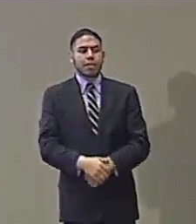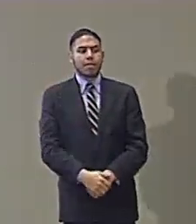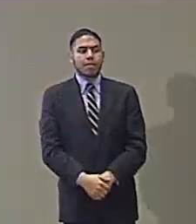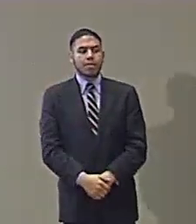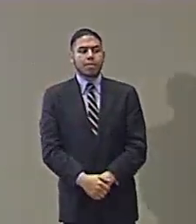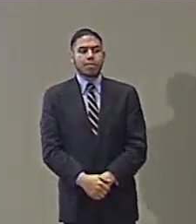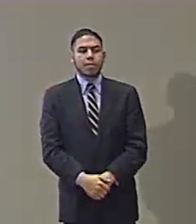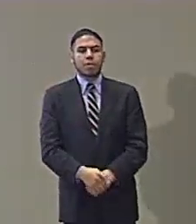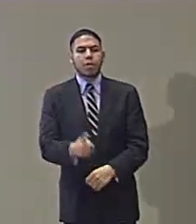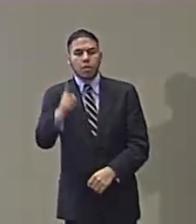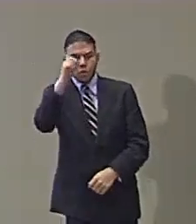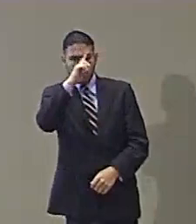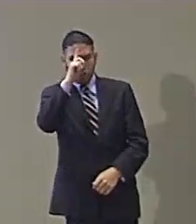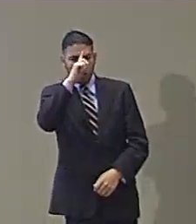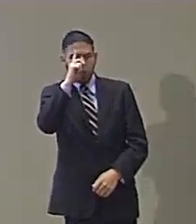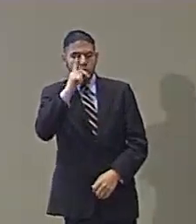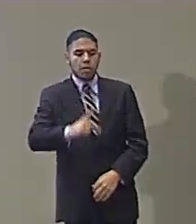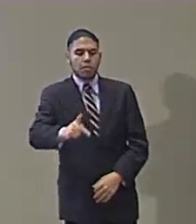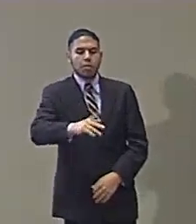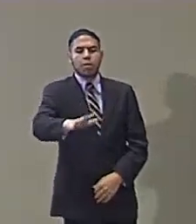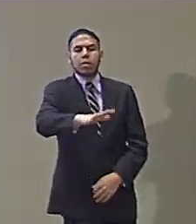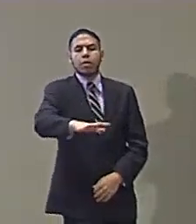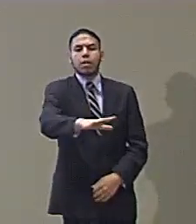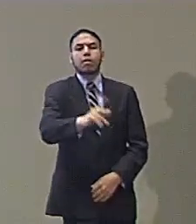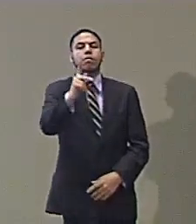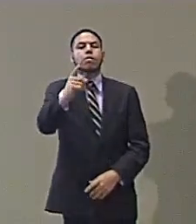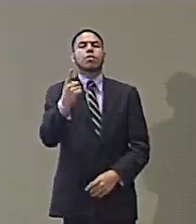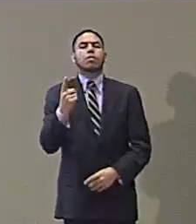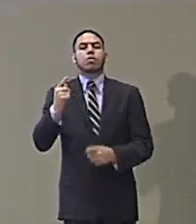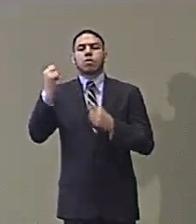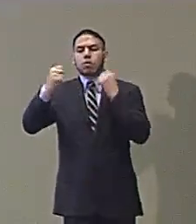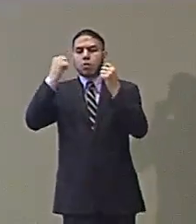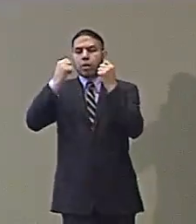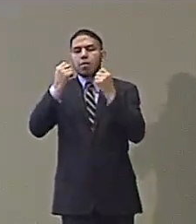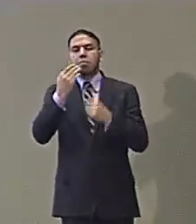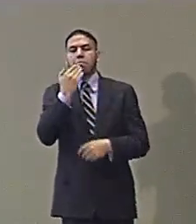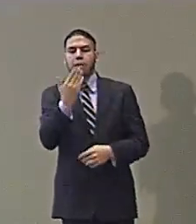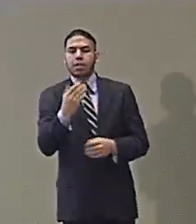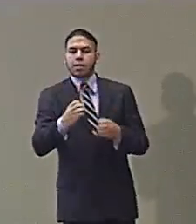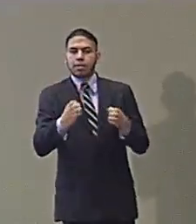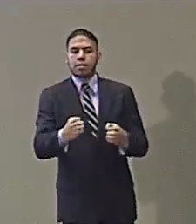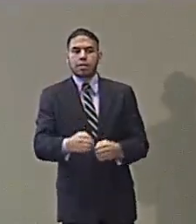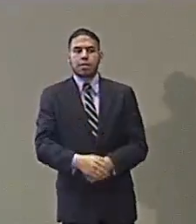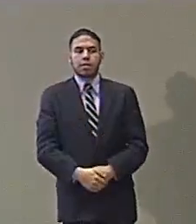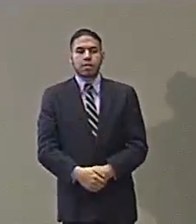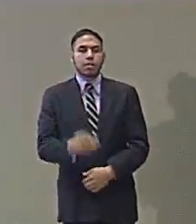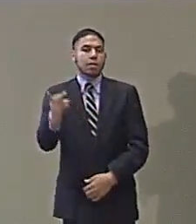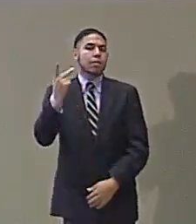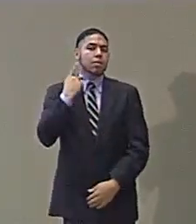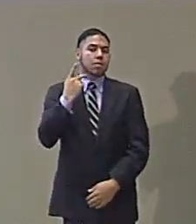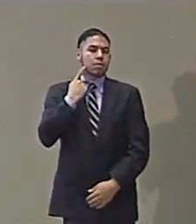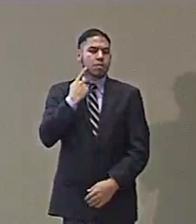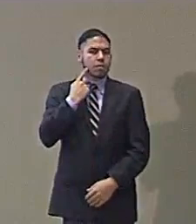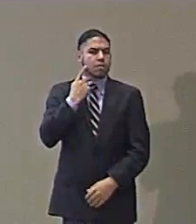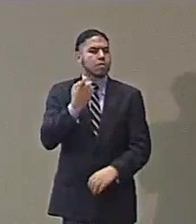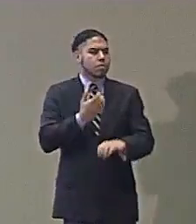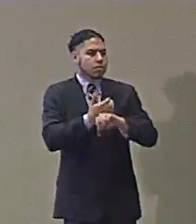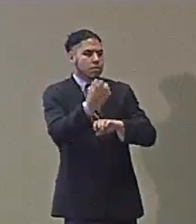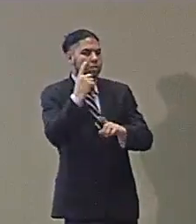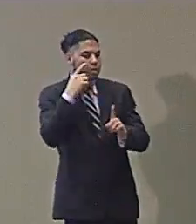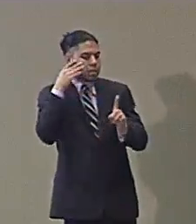pública nacional denominado turismo es bienestar hacia una política turística de estado con